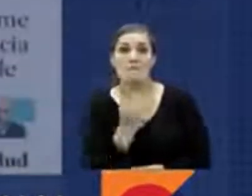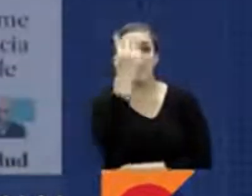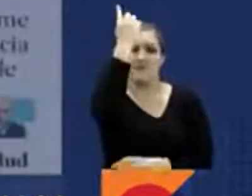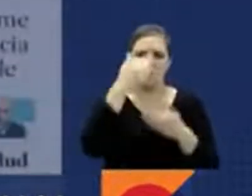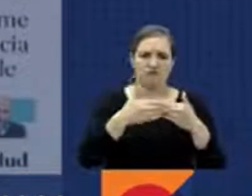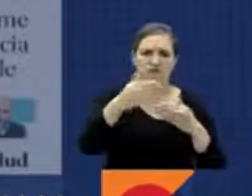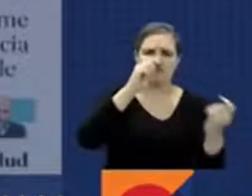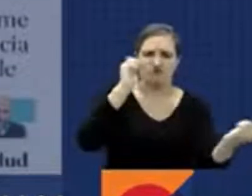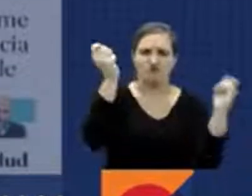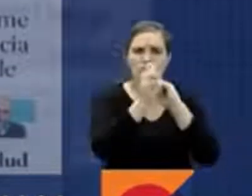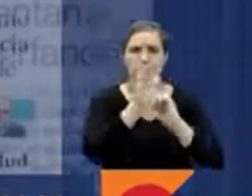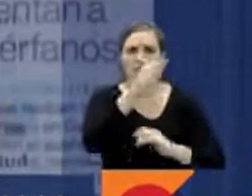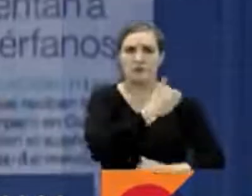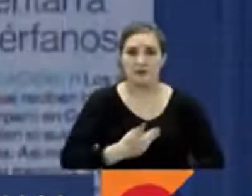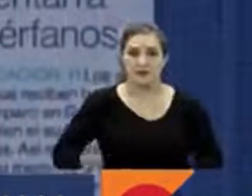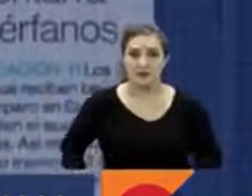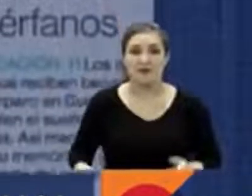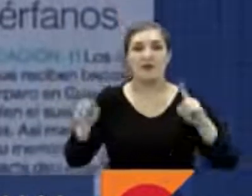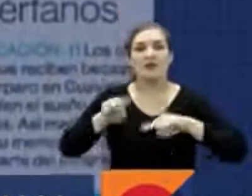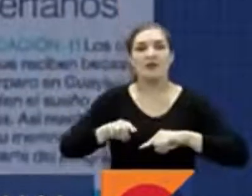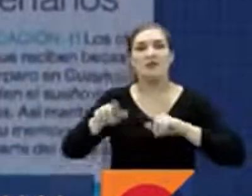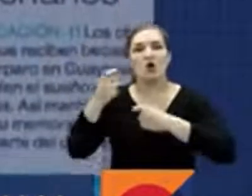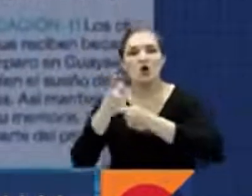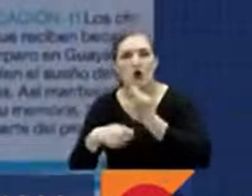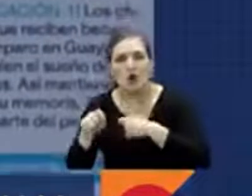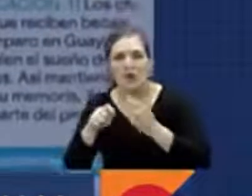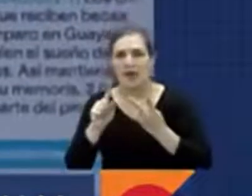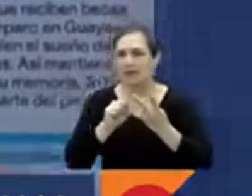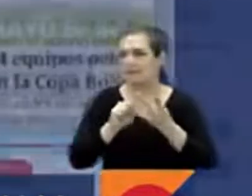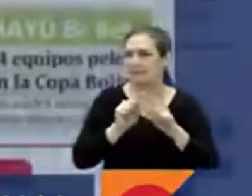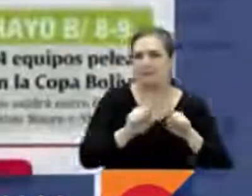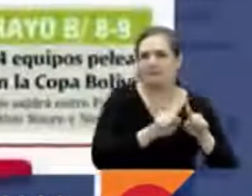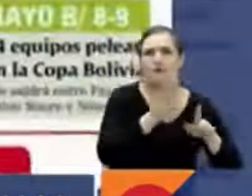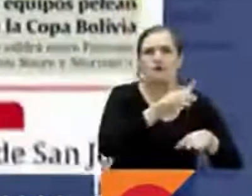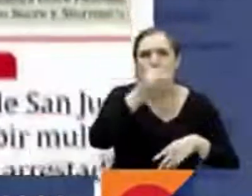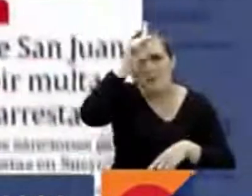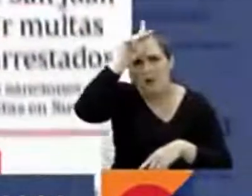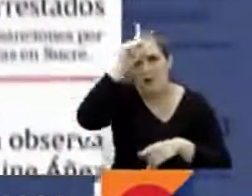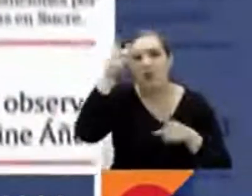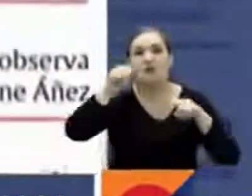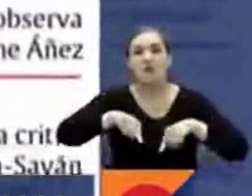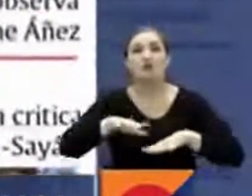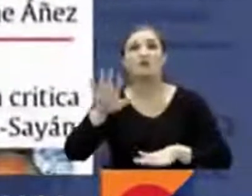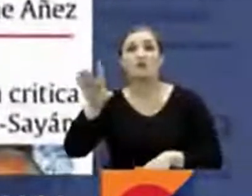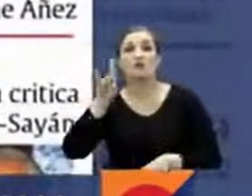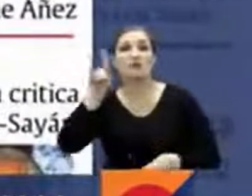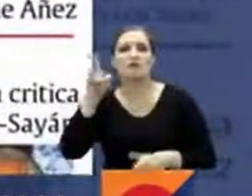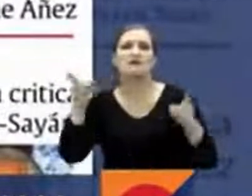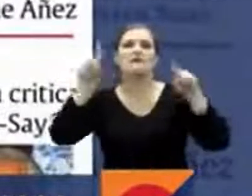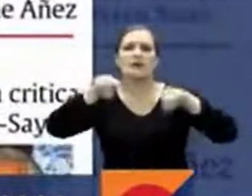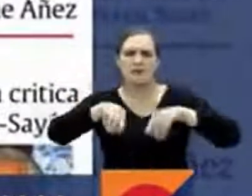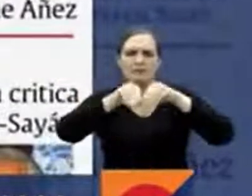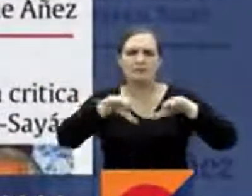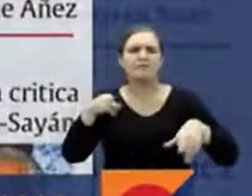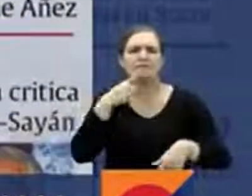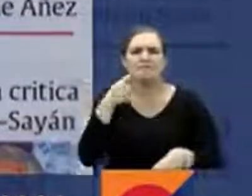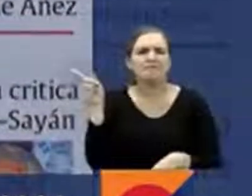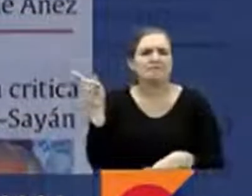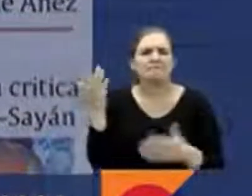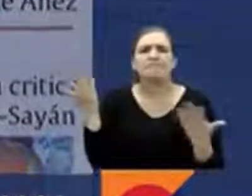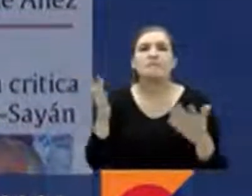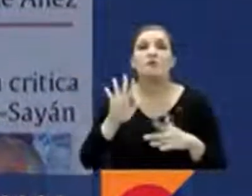Los diarios El Comercio de Ecuador y de Perú también sacaron a Petro en sus portadas. El Correo del Sur de Bolivia tituló: Petro pide a